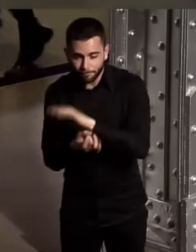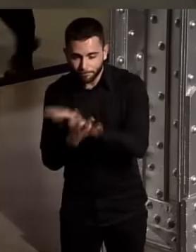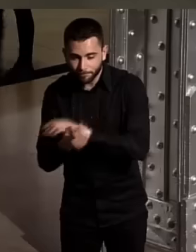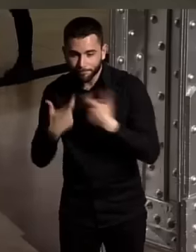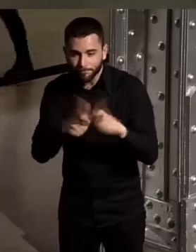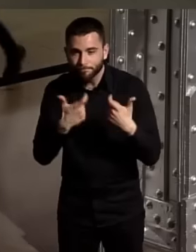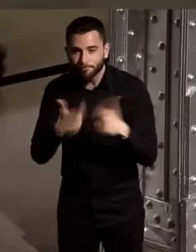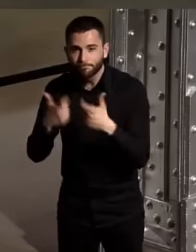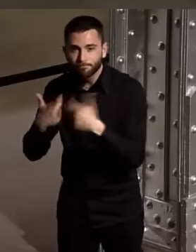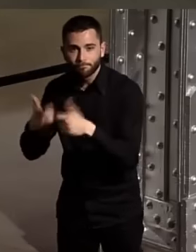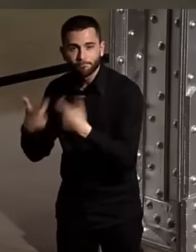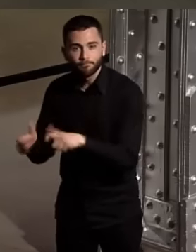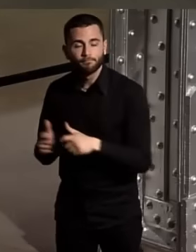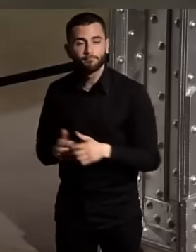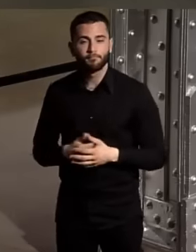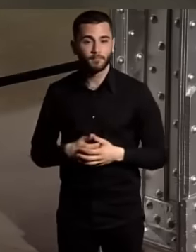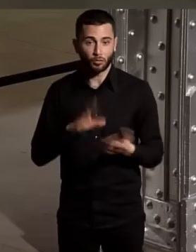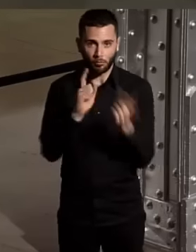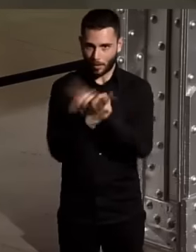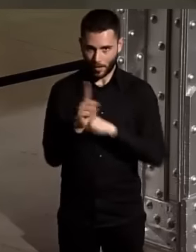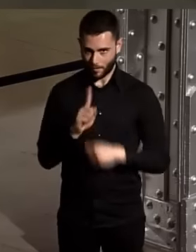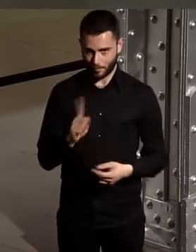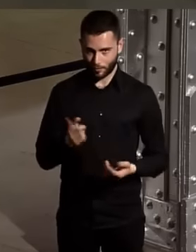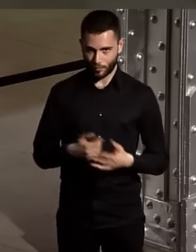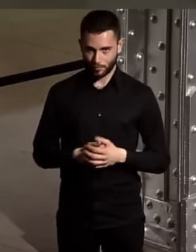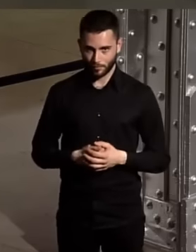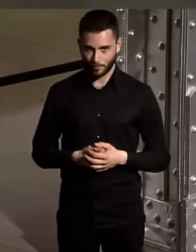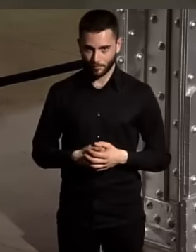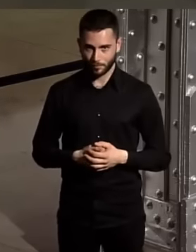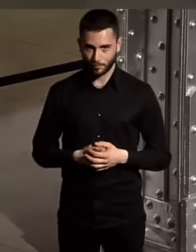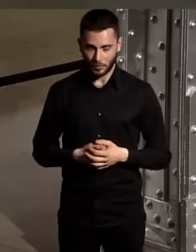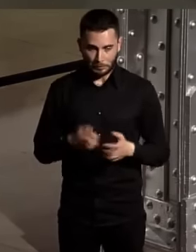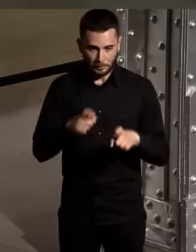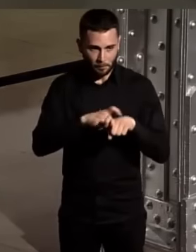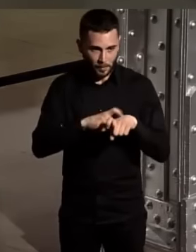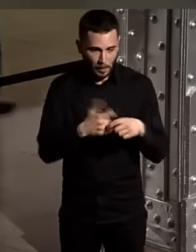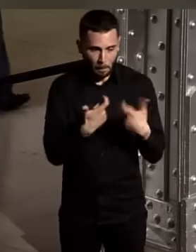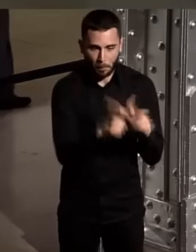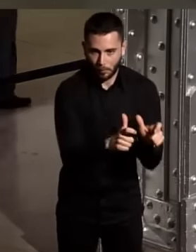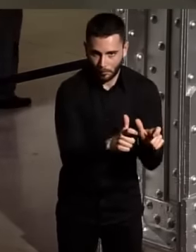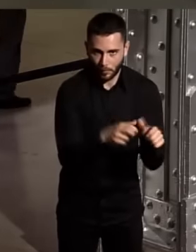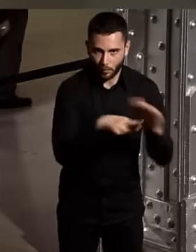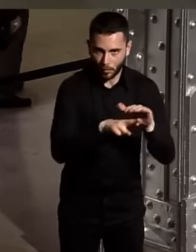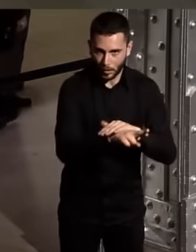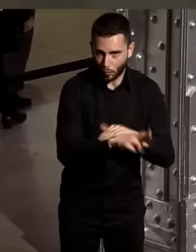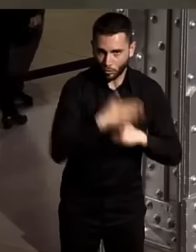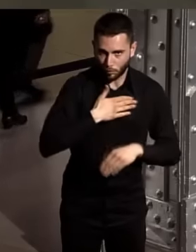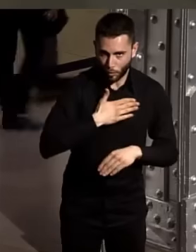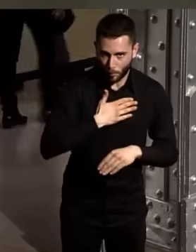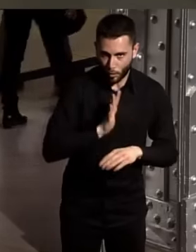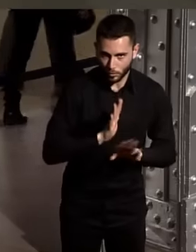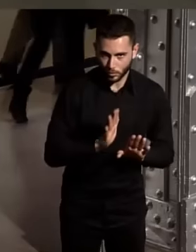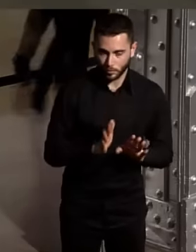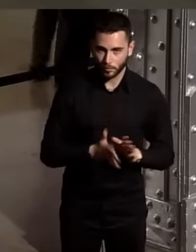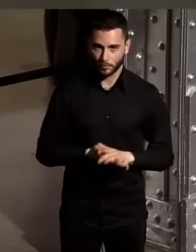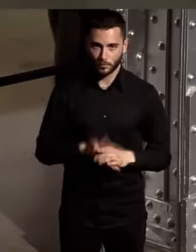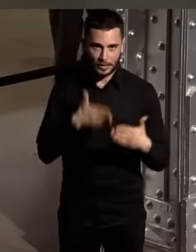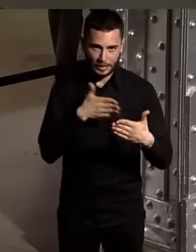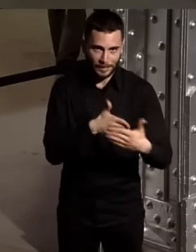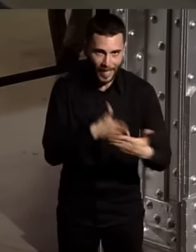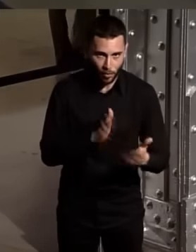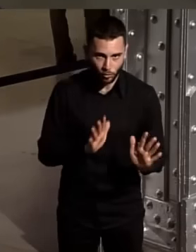valga redundancia no porque eso no va a cambiar entonces cada especie ocupa un Nicho pequeño explotan los recursos propios limitados hay mucha